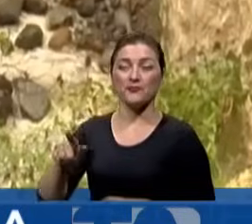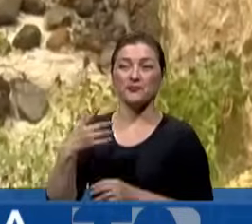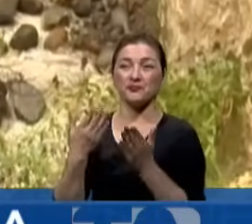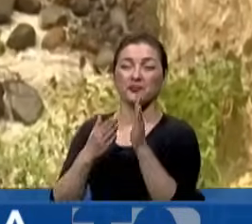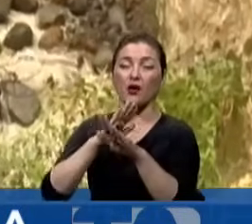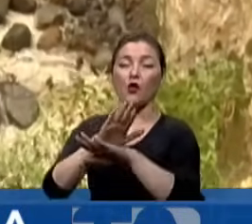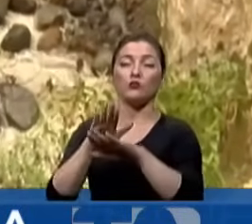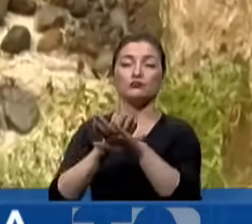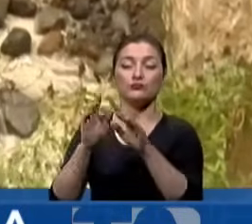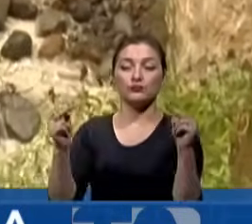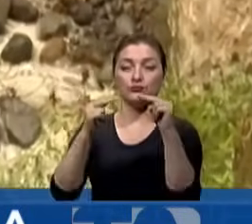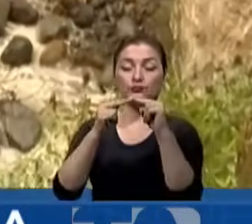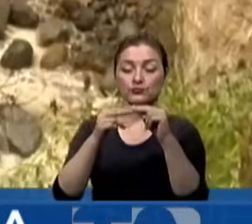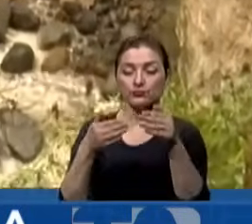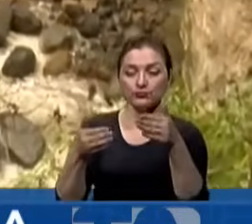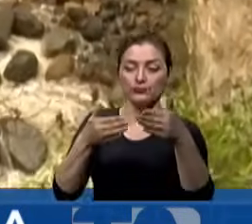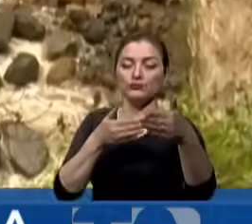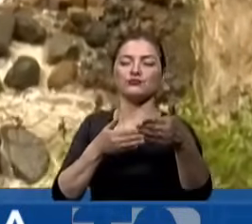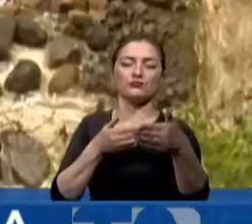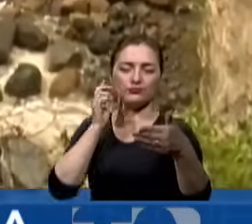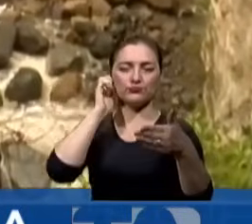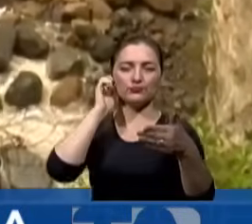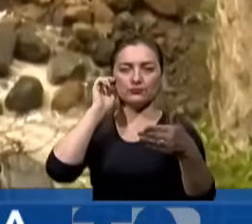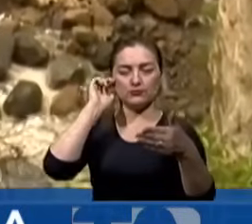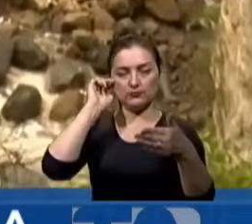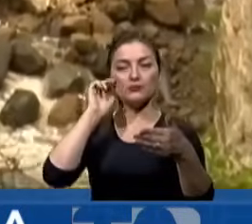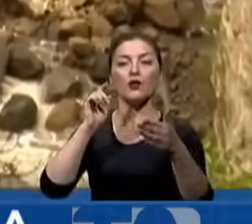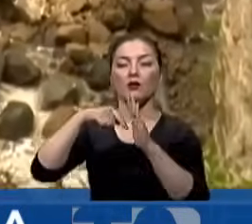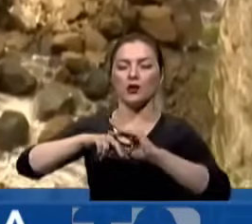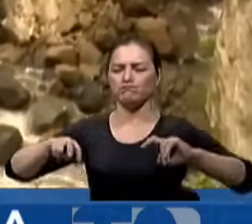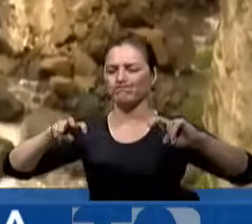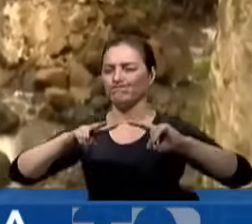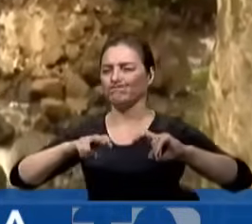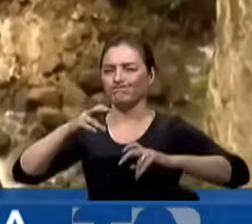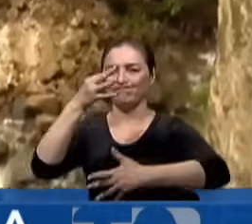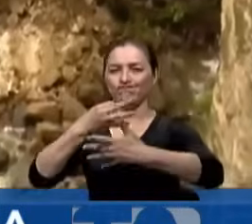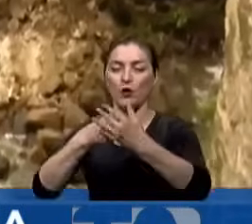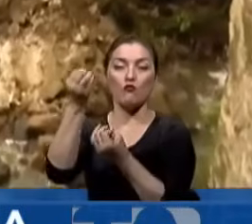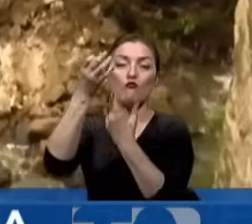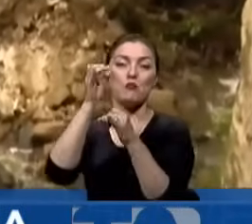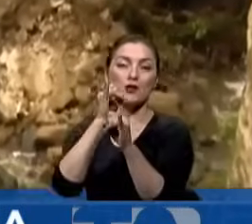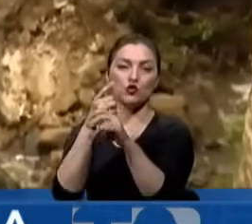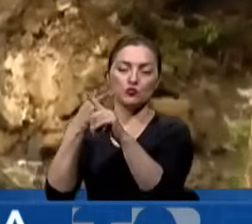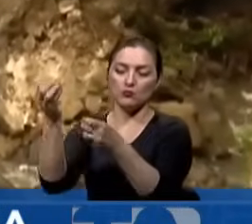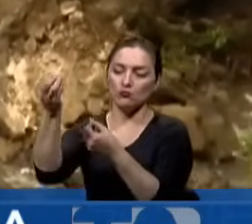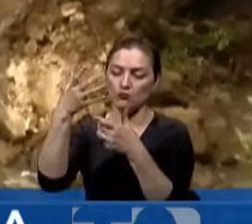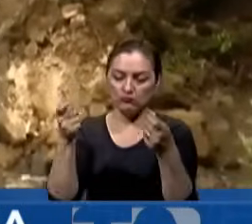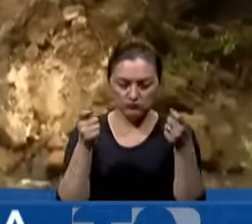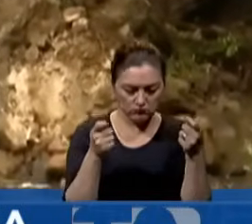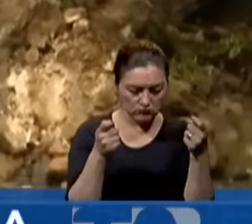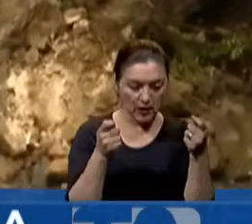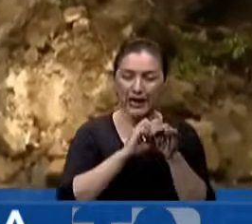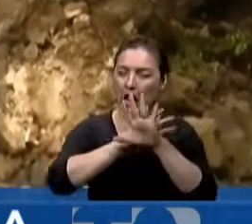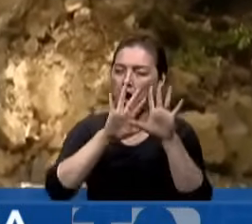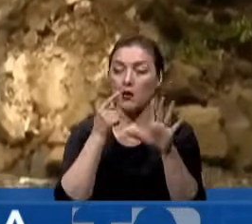reducción sobre el puente de un carril. Esto hasta que los estudios o los informes correspondientes de las otras instituciones se